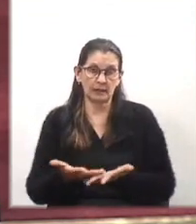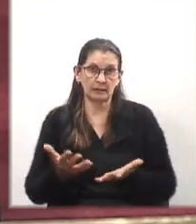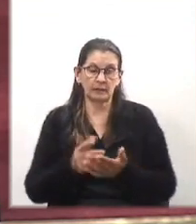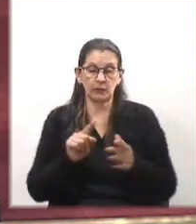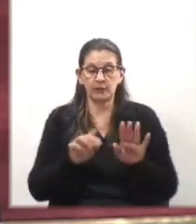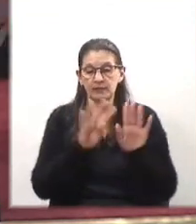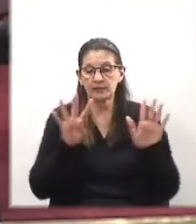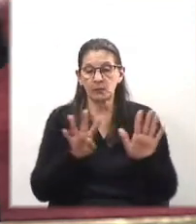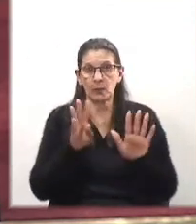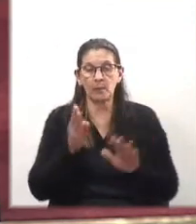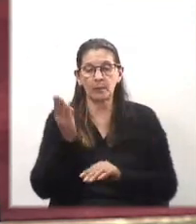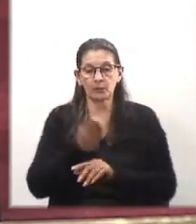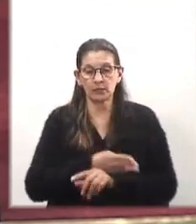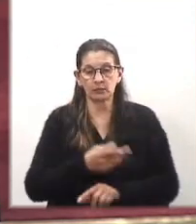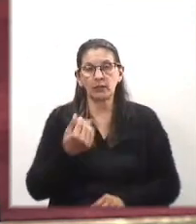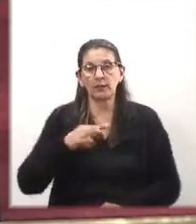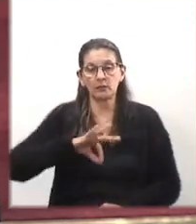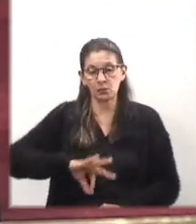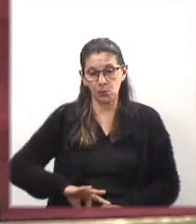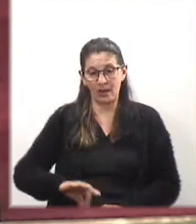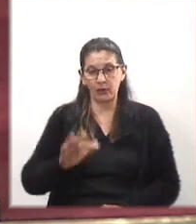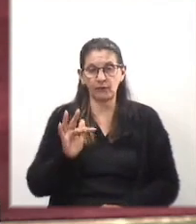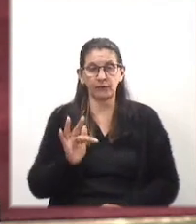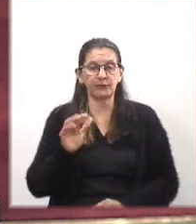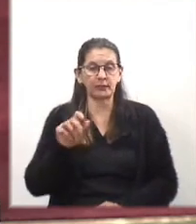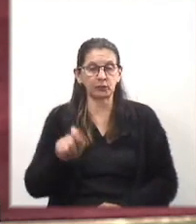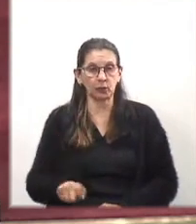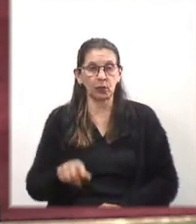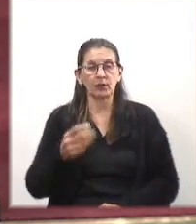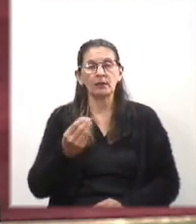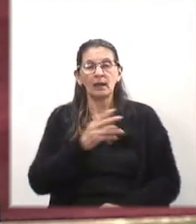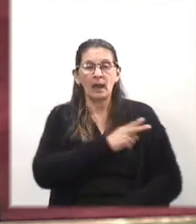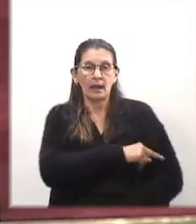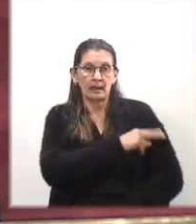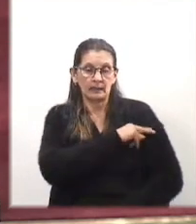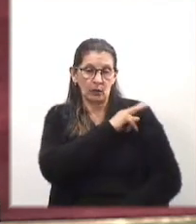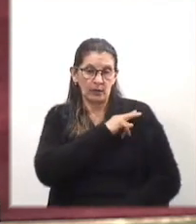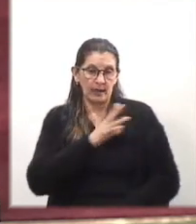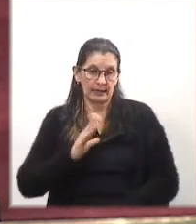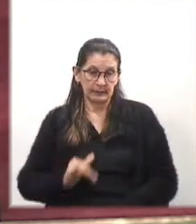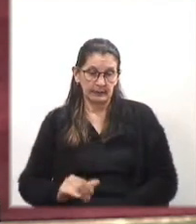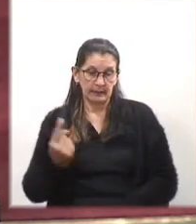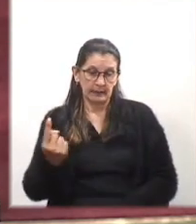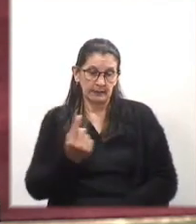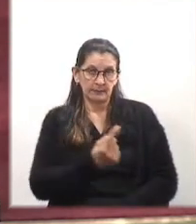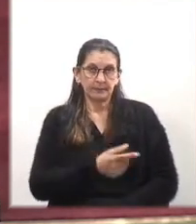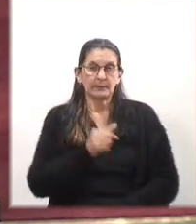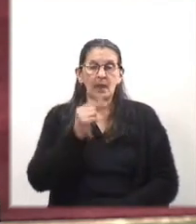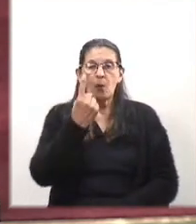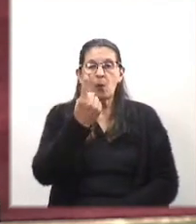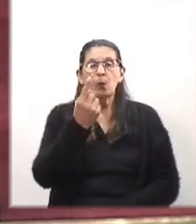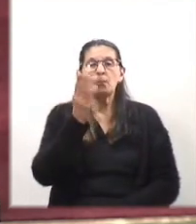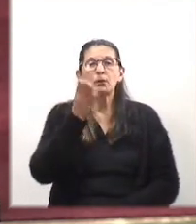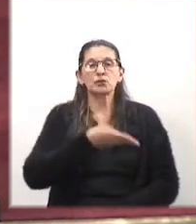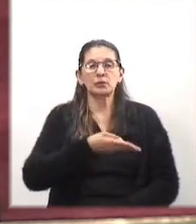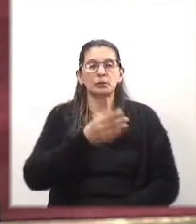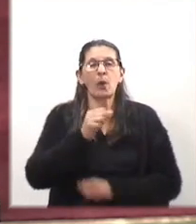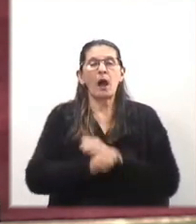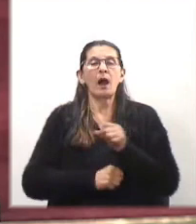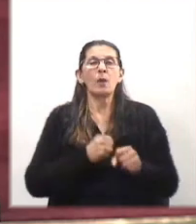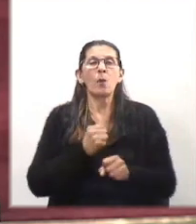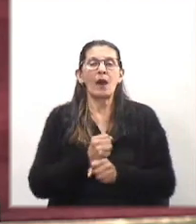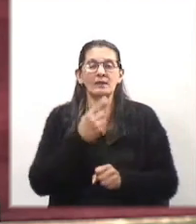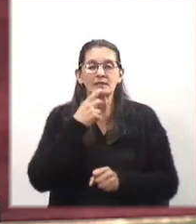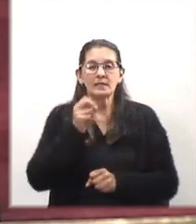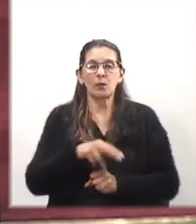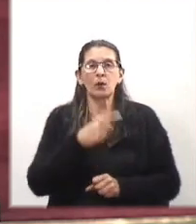un 19% del sueldo ficto de las categorías que les corresponda, incrementándose hasta un 1% anual, según lo establecido en